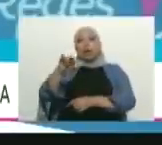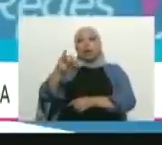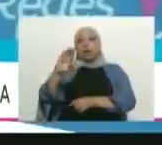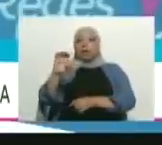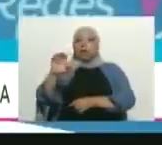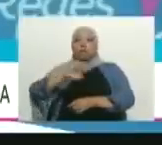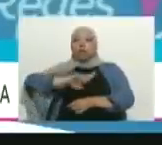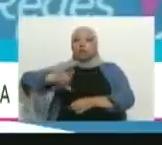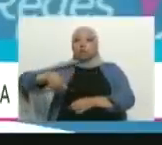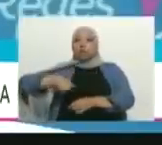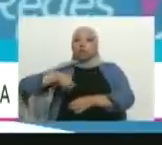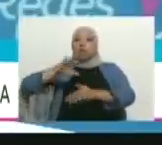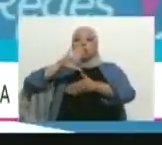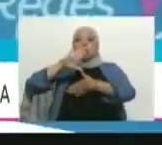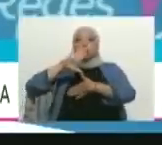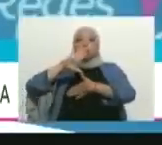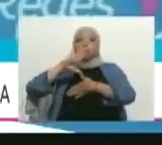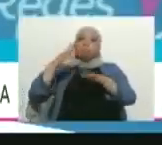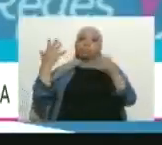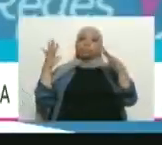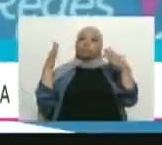América.